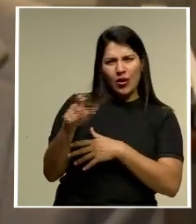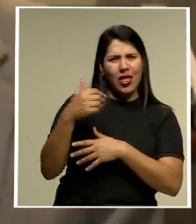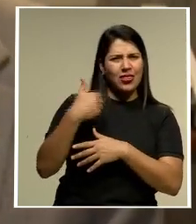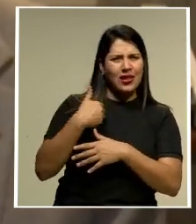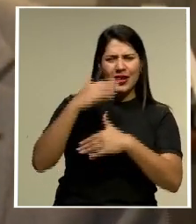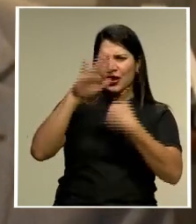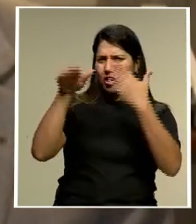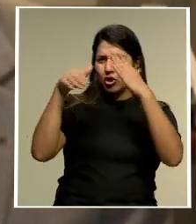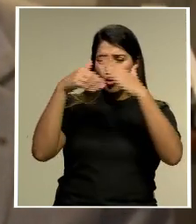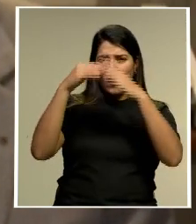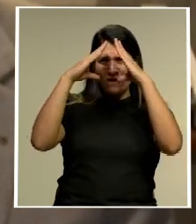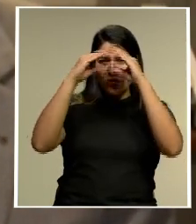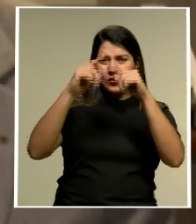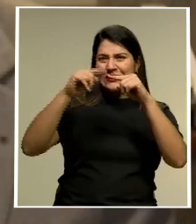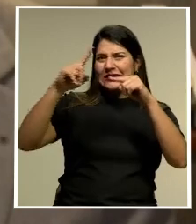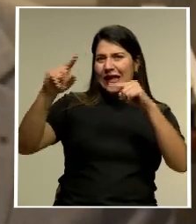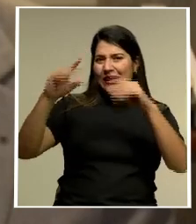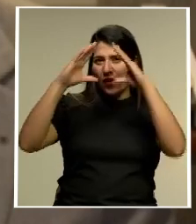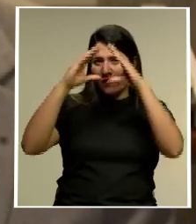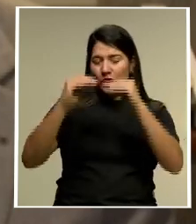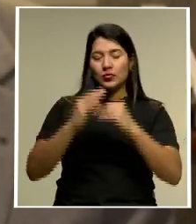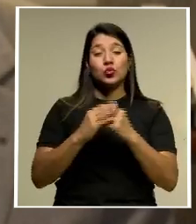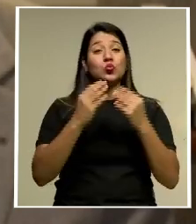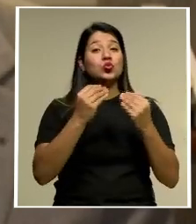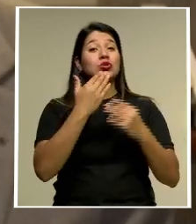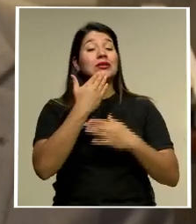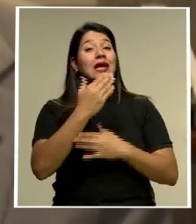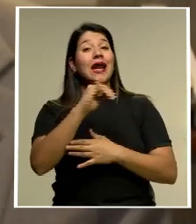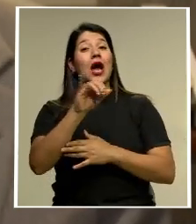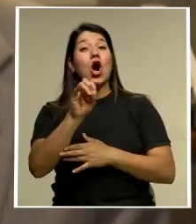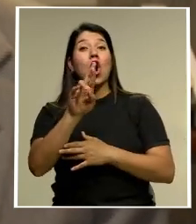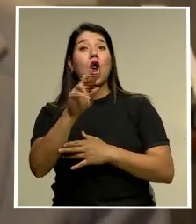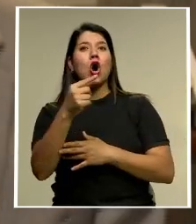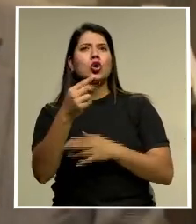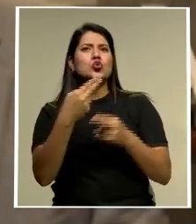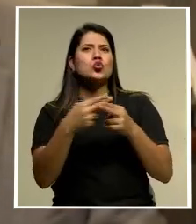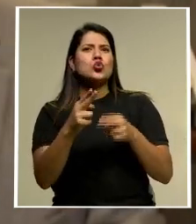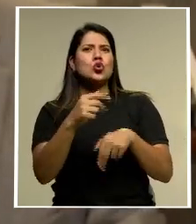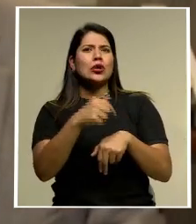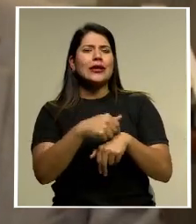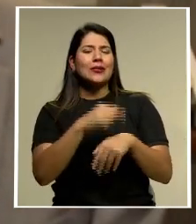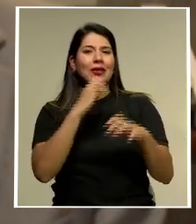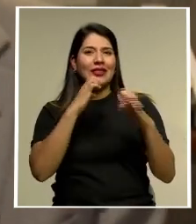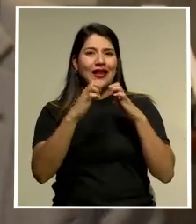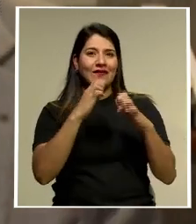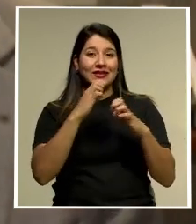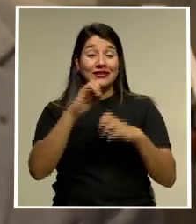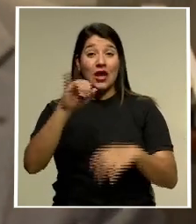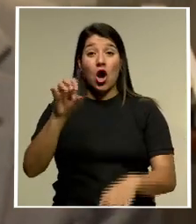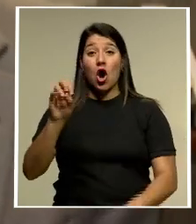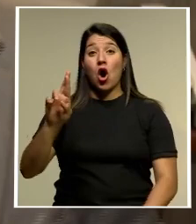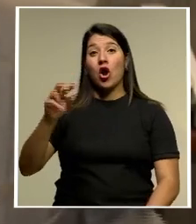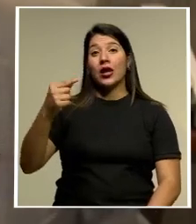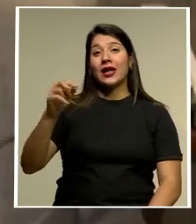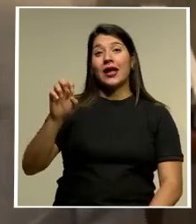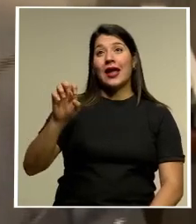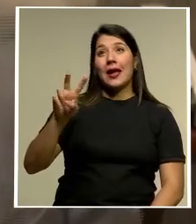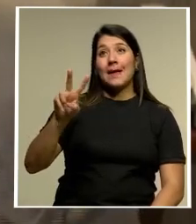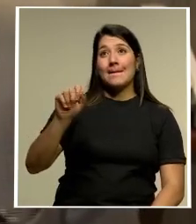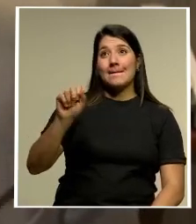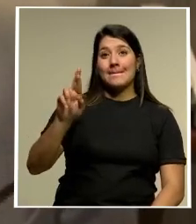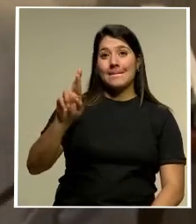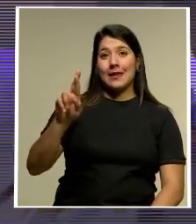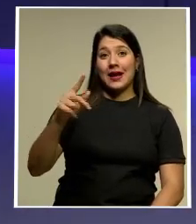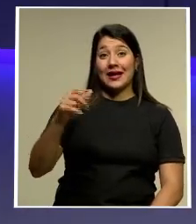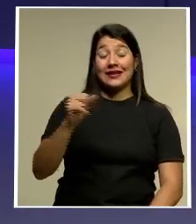y las estadísticas. Don Jorge, muchísimas gracias. Se nos hizo cortísimo el espacio. Jorge Vargas Culel, director del